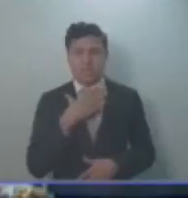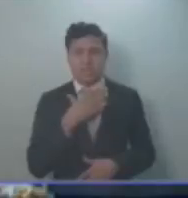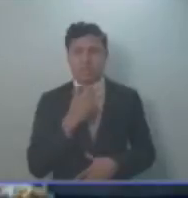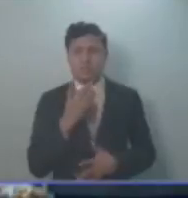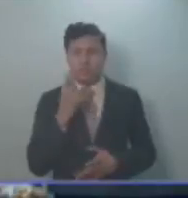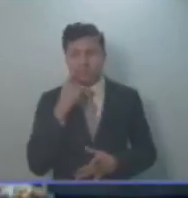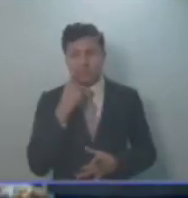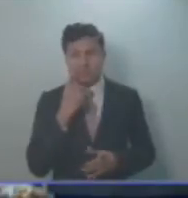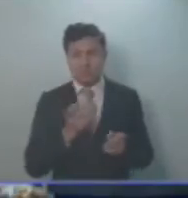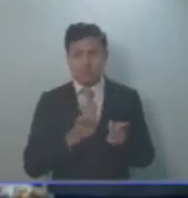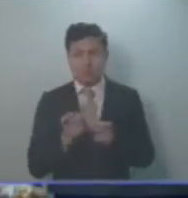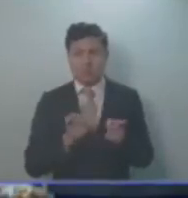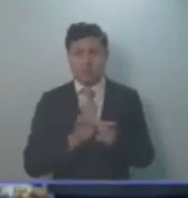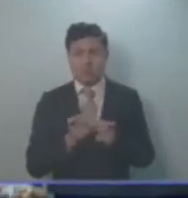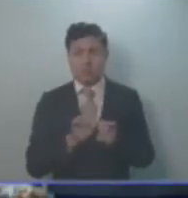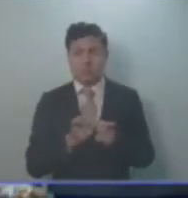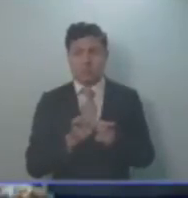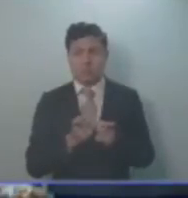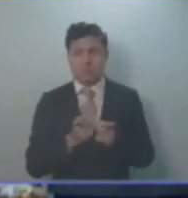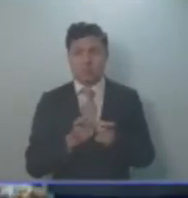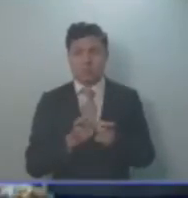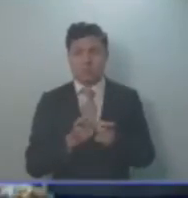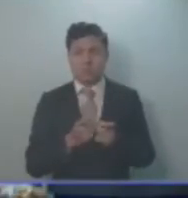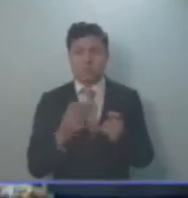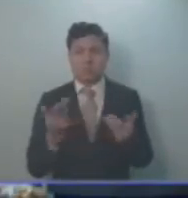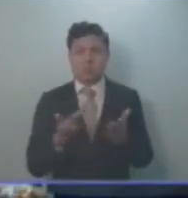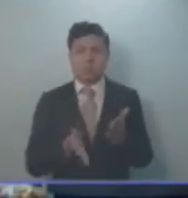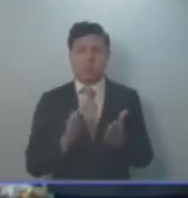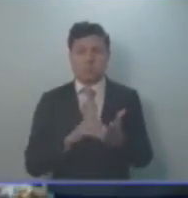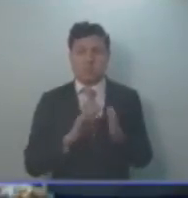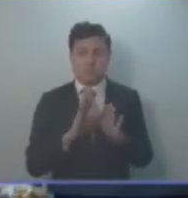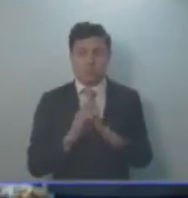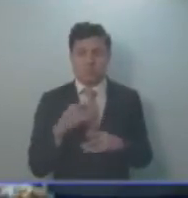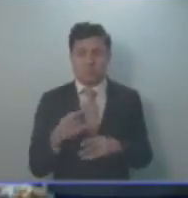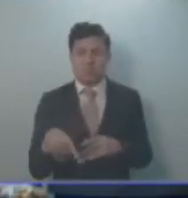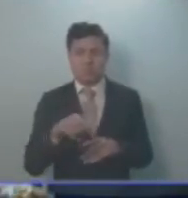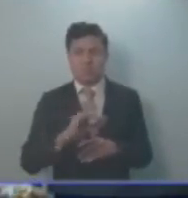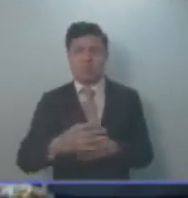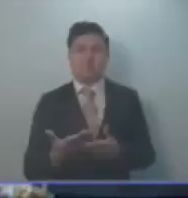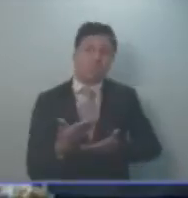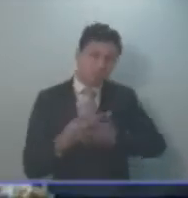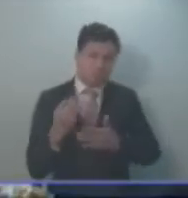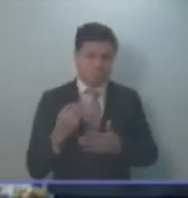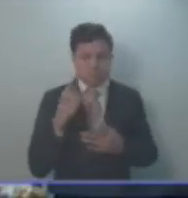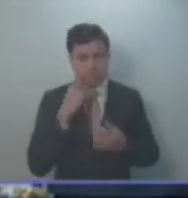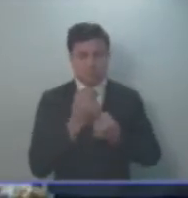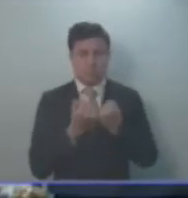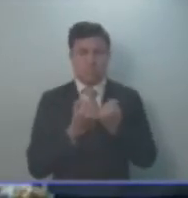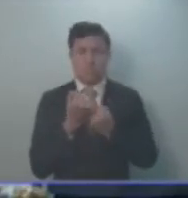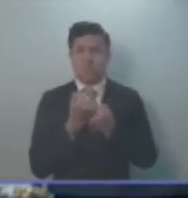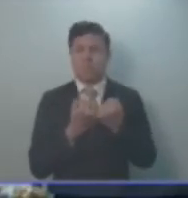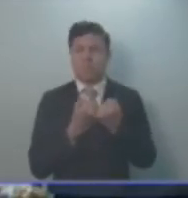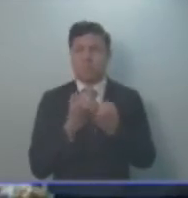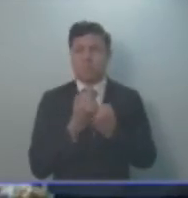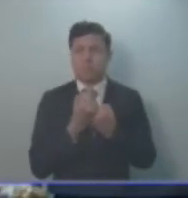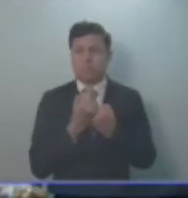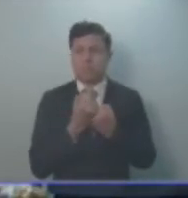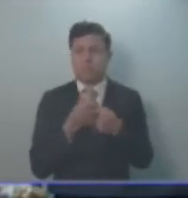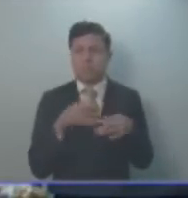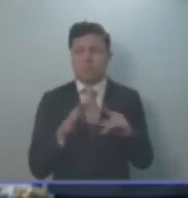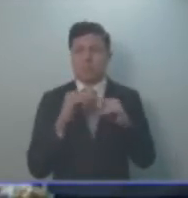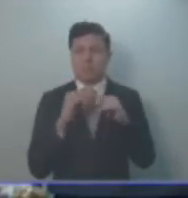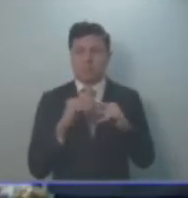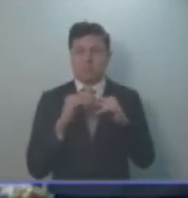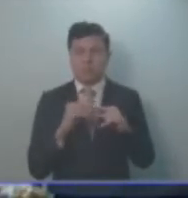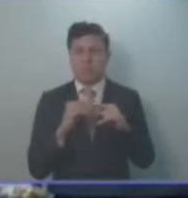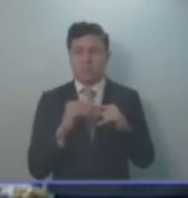controles médicos frecuentes y rehabilitación o que necesiten una atención técnica y médica